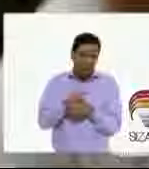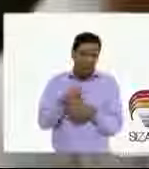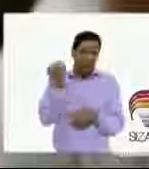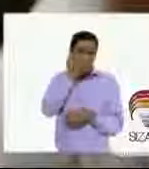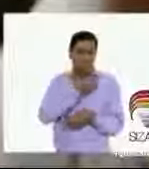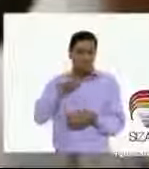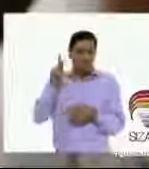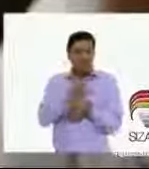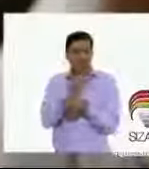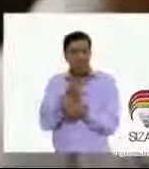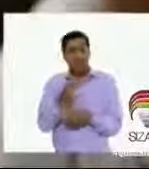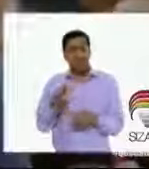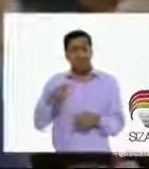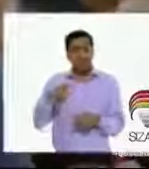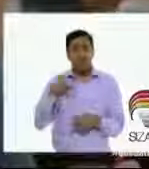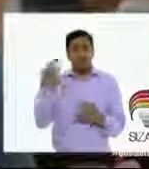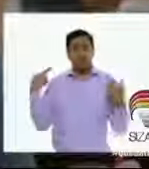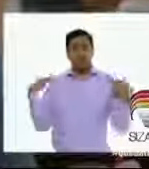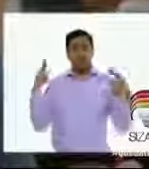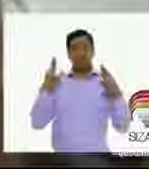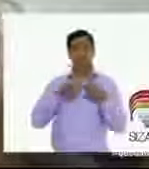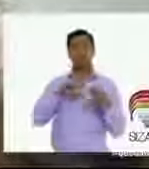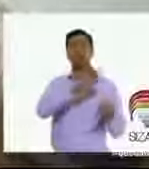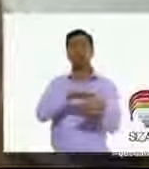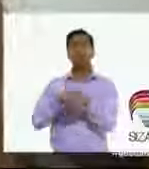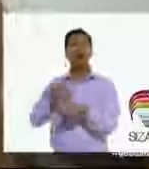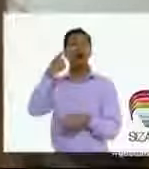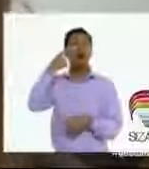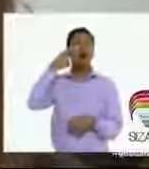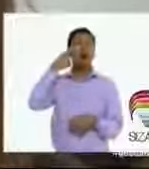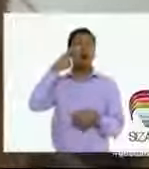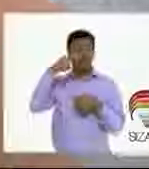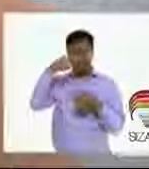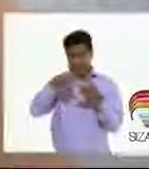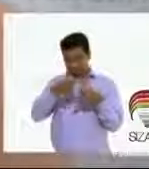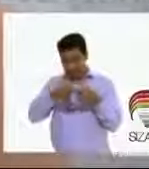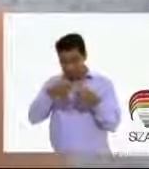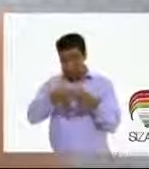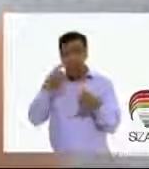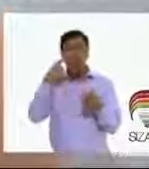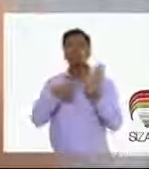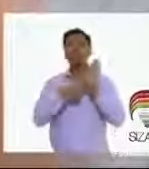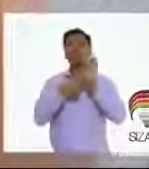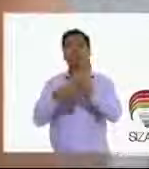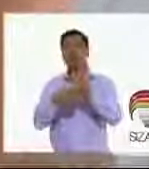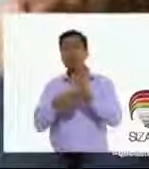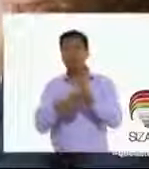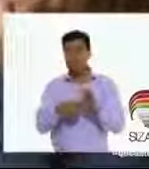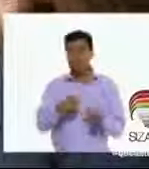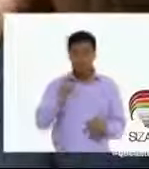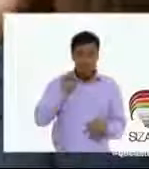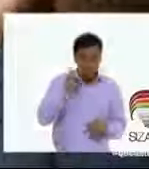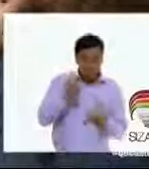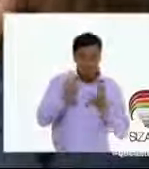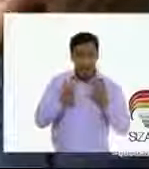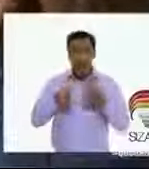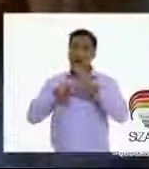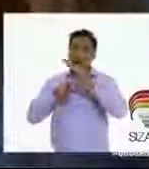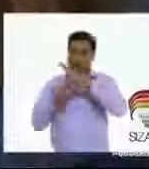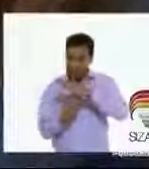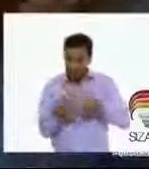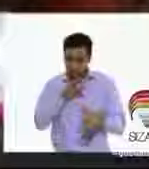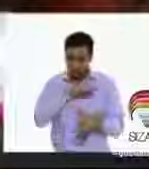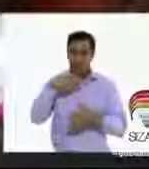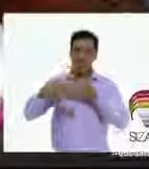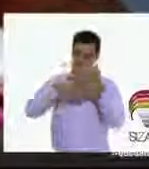un maestro nos retó a resolver un algoritmo y nos dijo, si alguien lo puede resolver, debería considerar una carrera en ingeniería. Yo